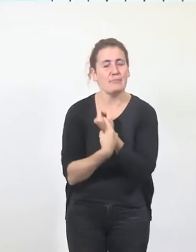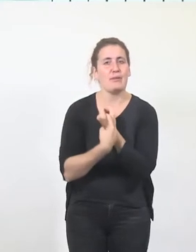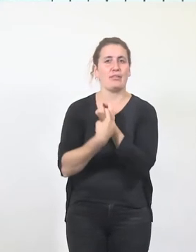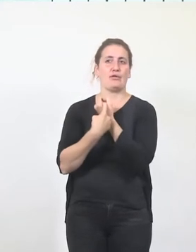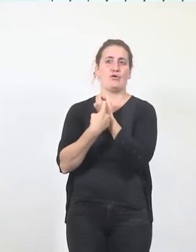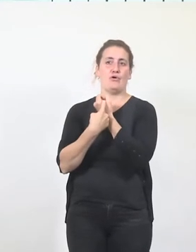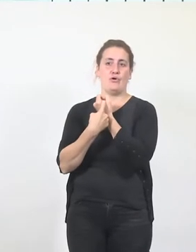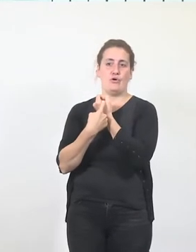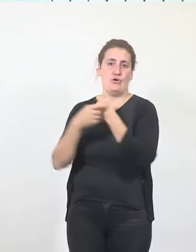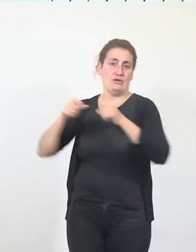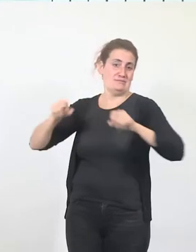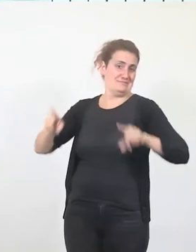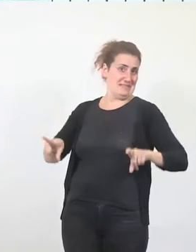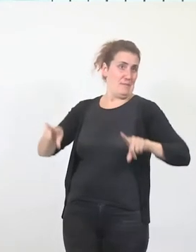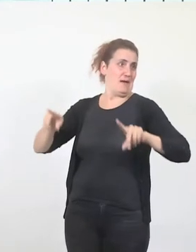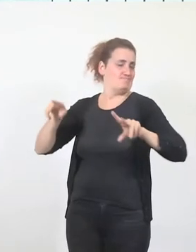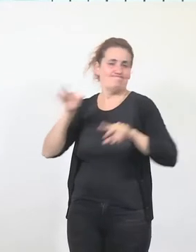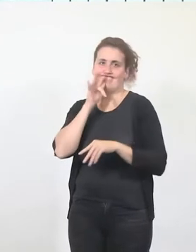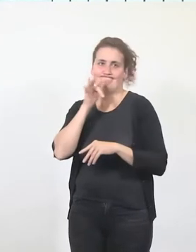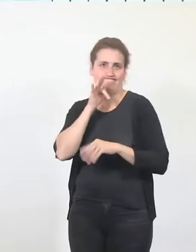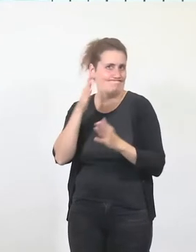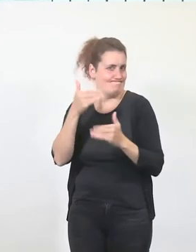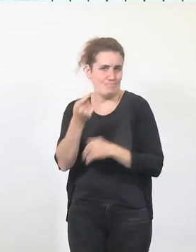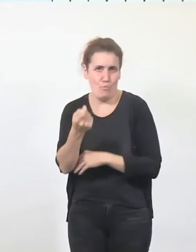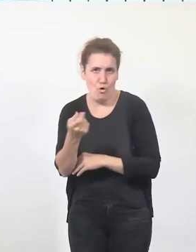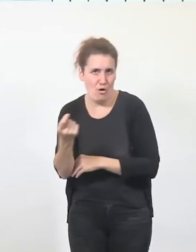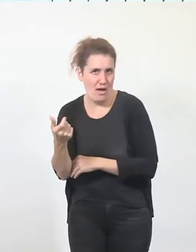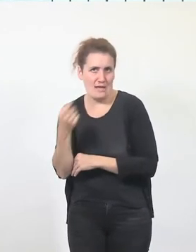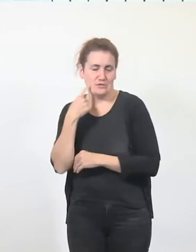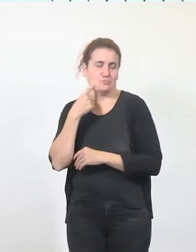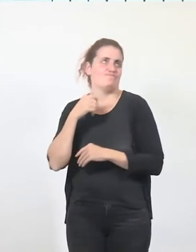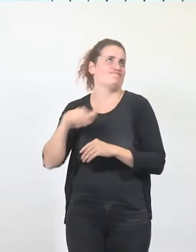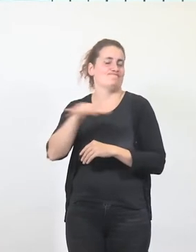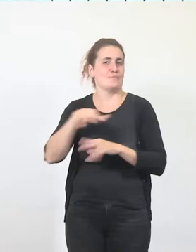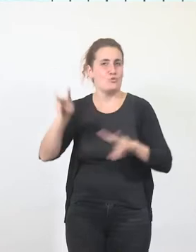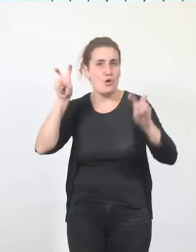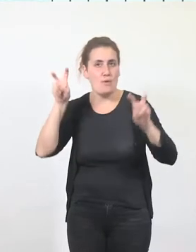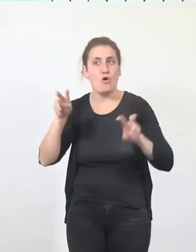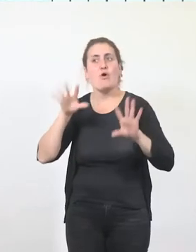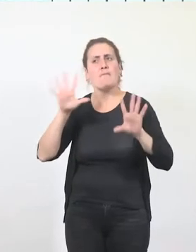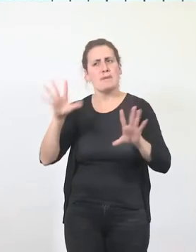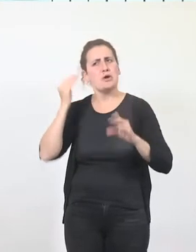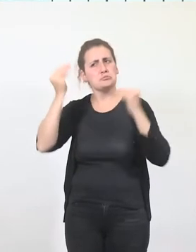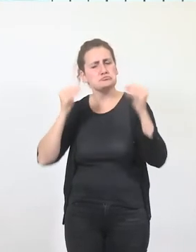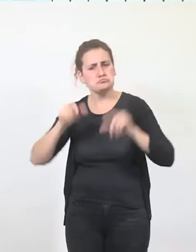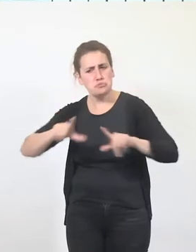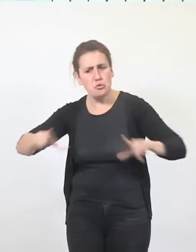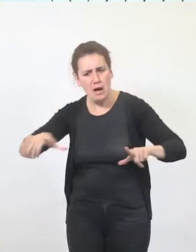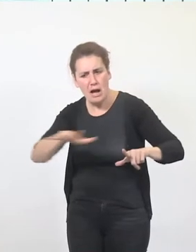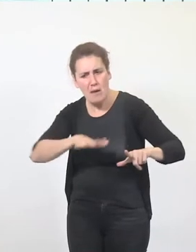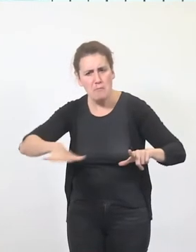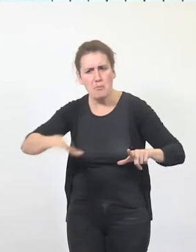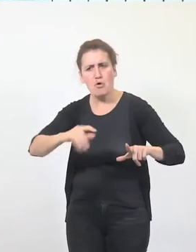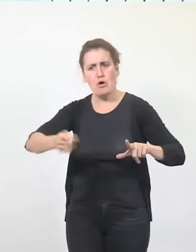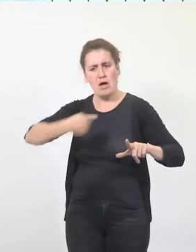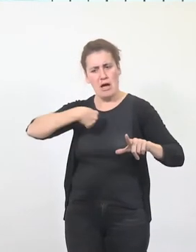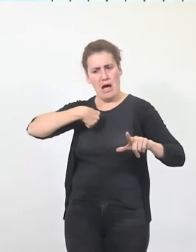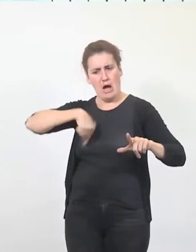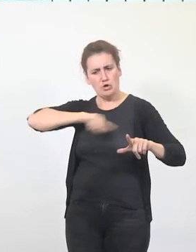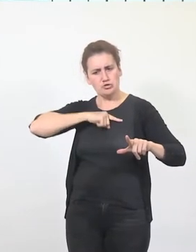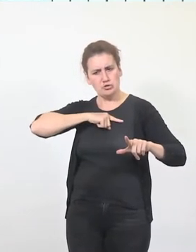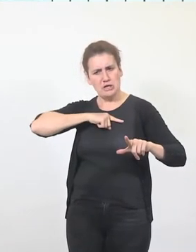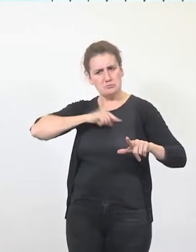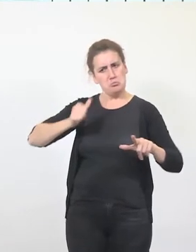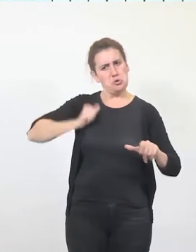participación en ese campo, es un campo nuevo, pero yo creo que es un campo que nos está abriendo